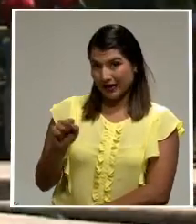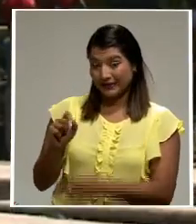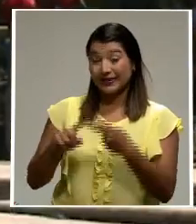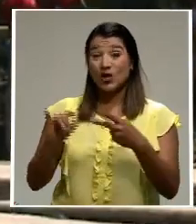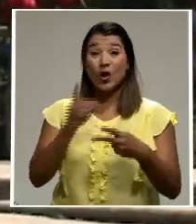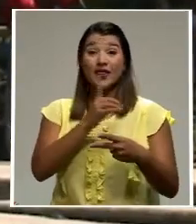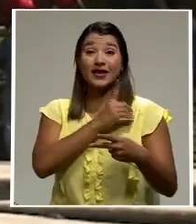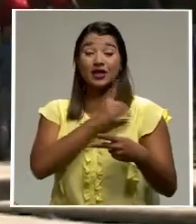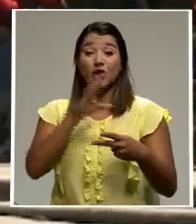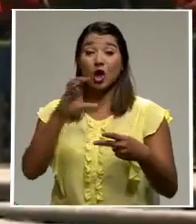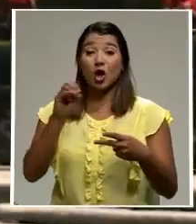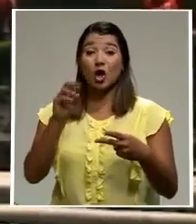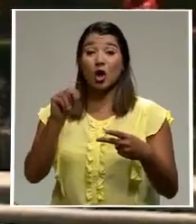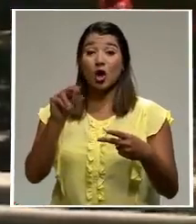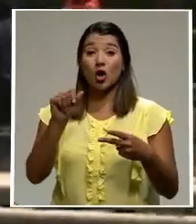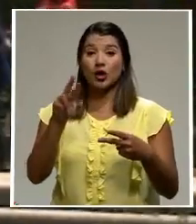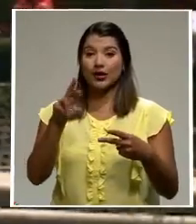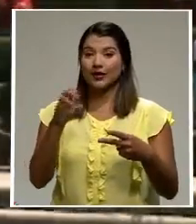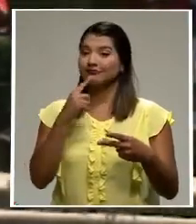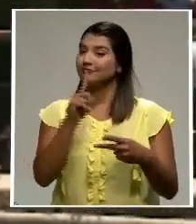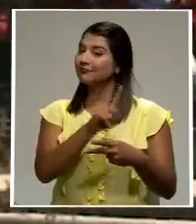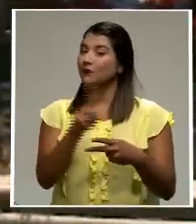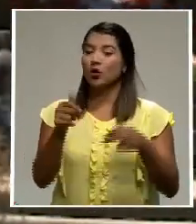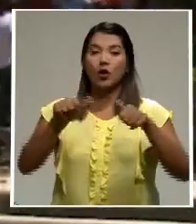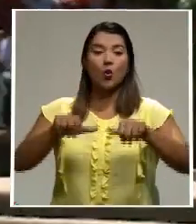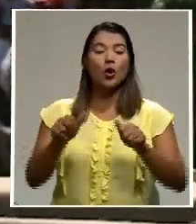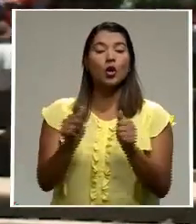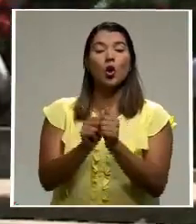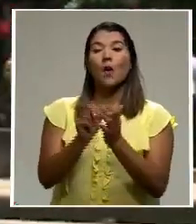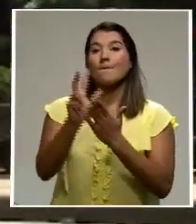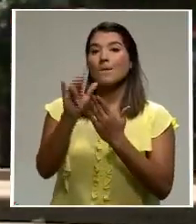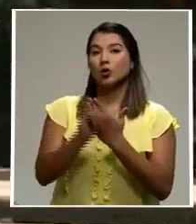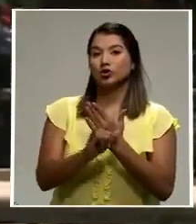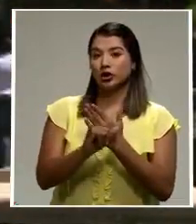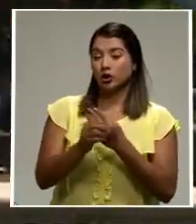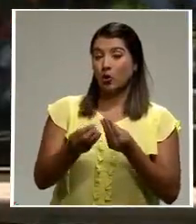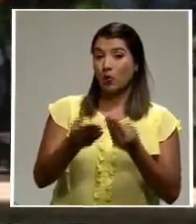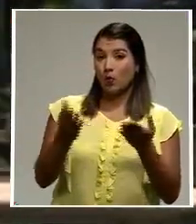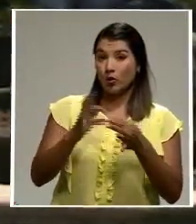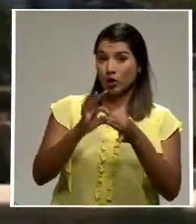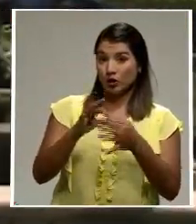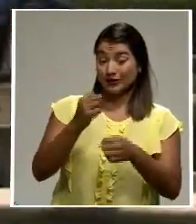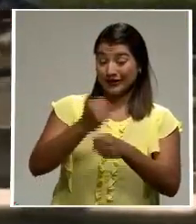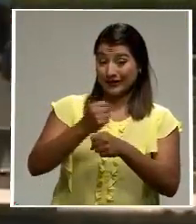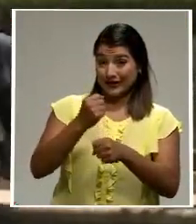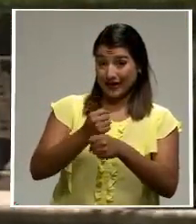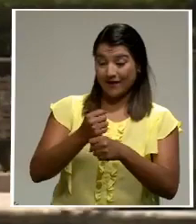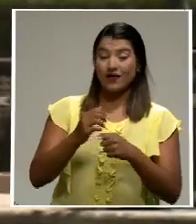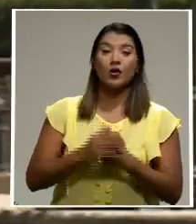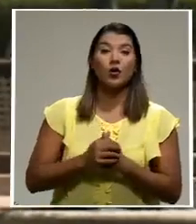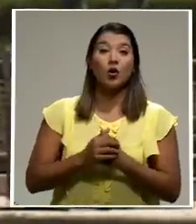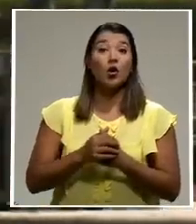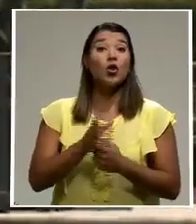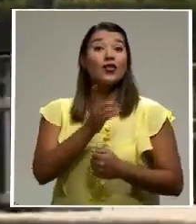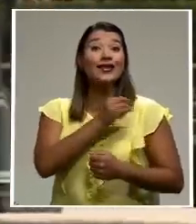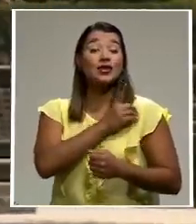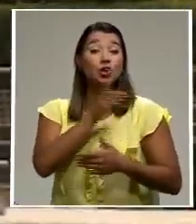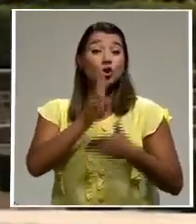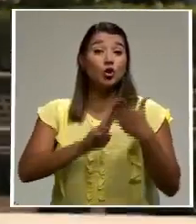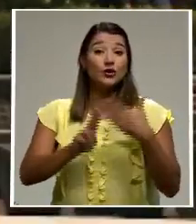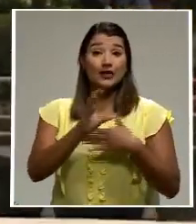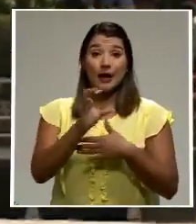del polémico proyecto de empleo público. Y es que en reiteradas ocasiones los rectores de las universidades públicas han señalado